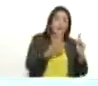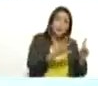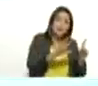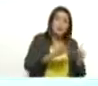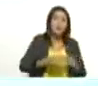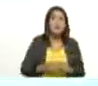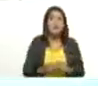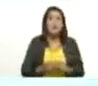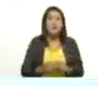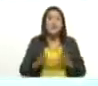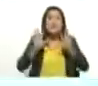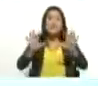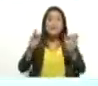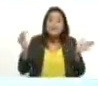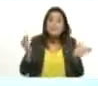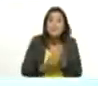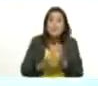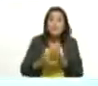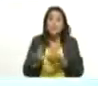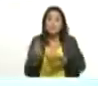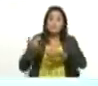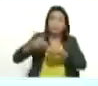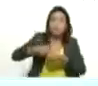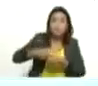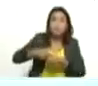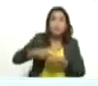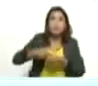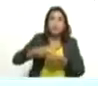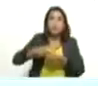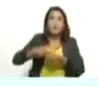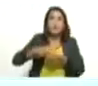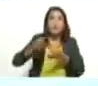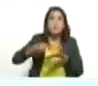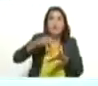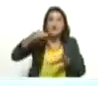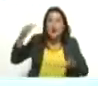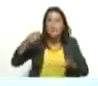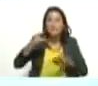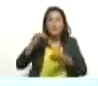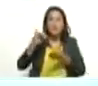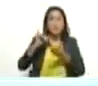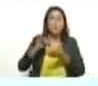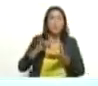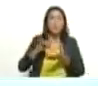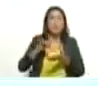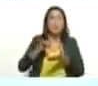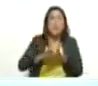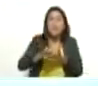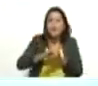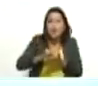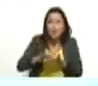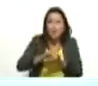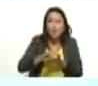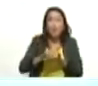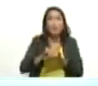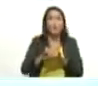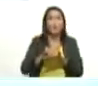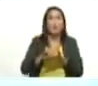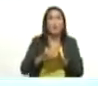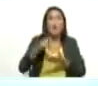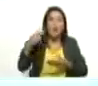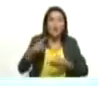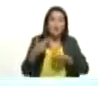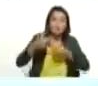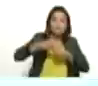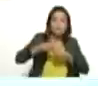10.000 estaciones de gasolina. Usted puede ir de Miami a Nueva York por autopista y se consigue gasolineras de